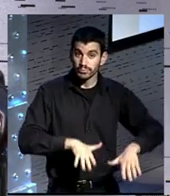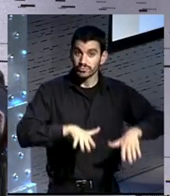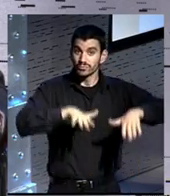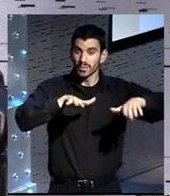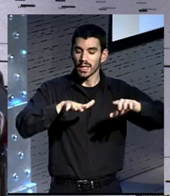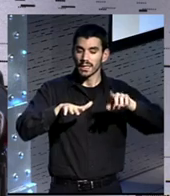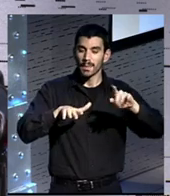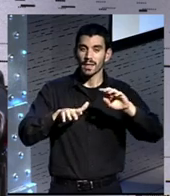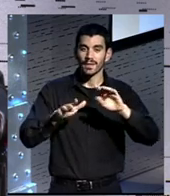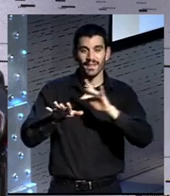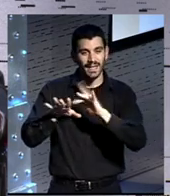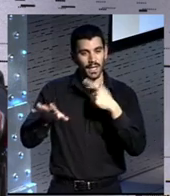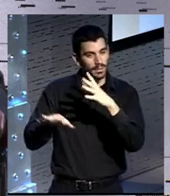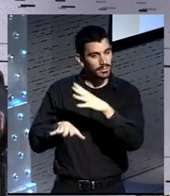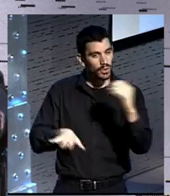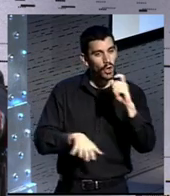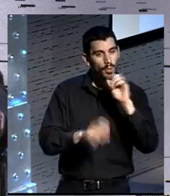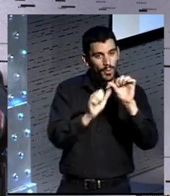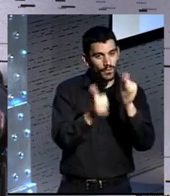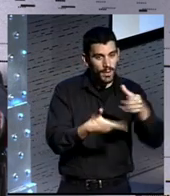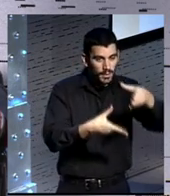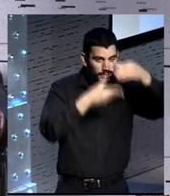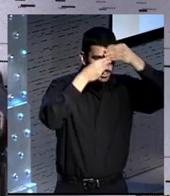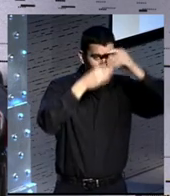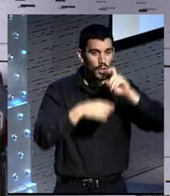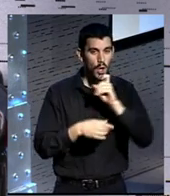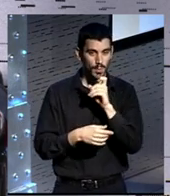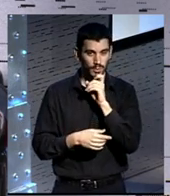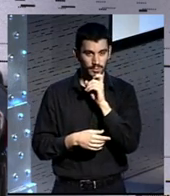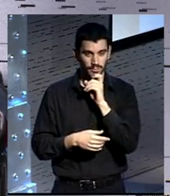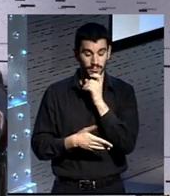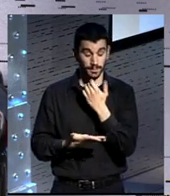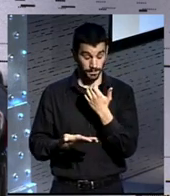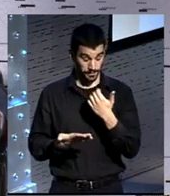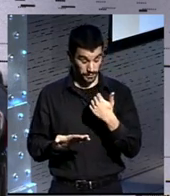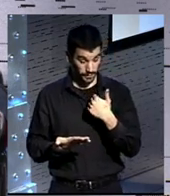Yo alguna vez he comentado que si alguien me pidiera